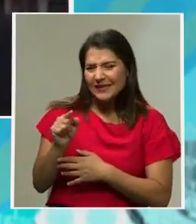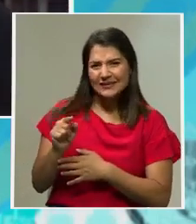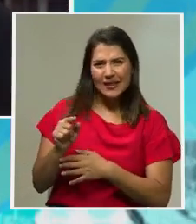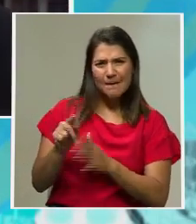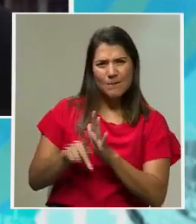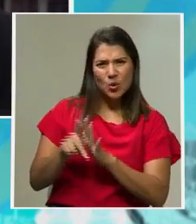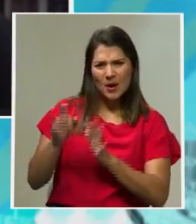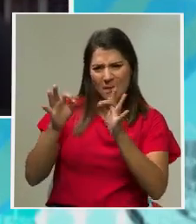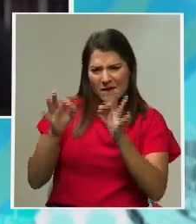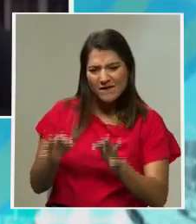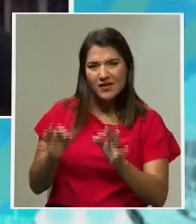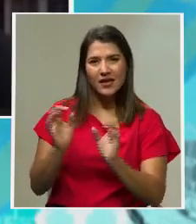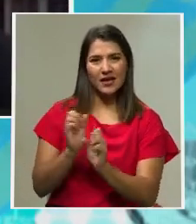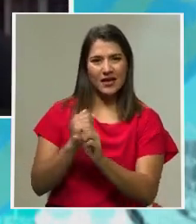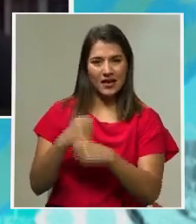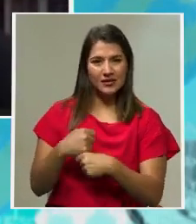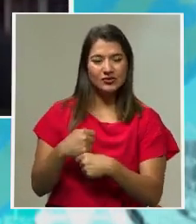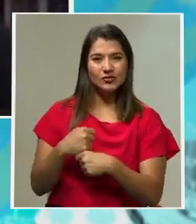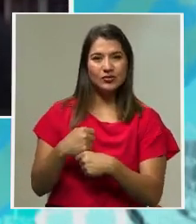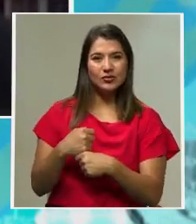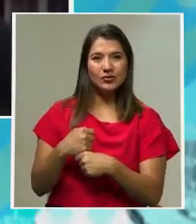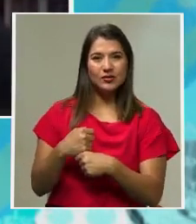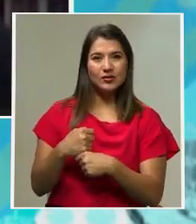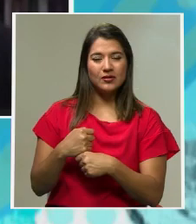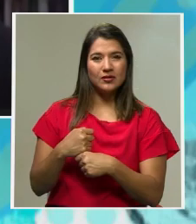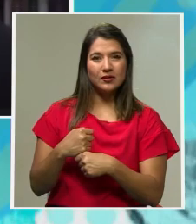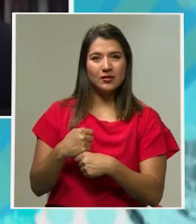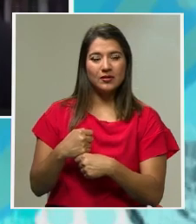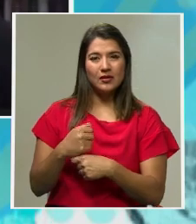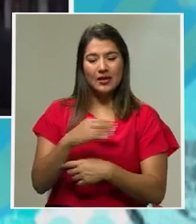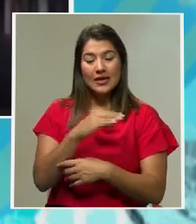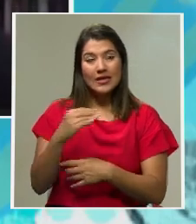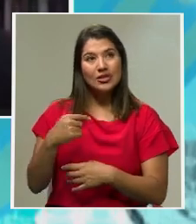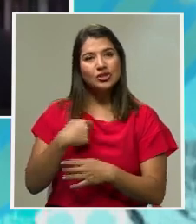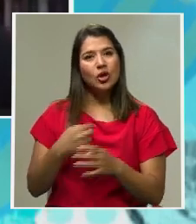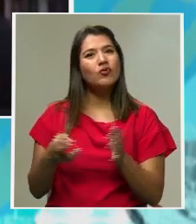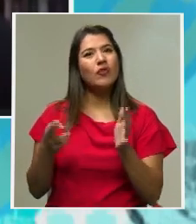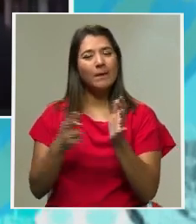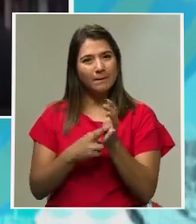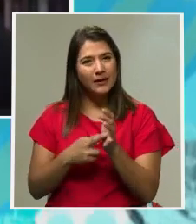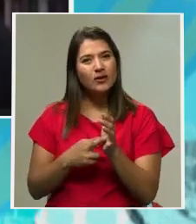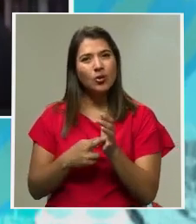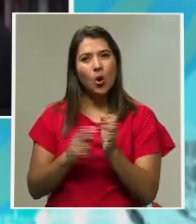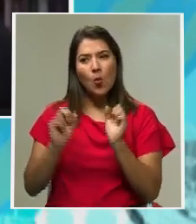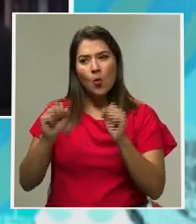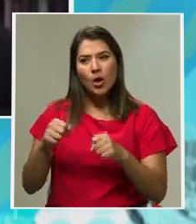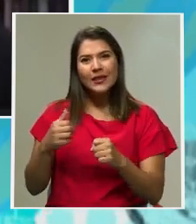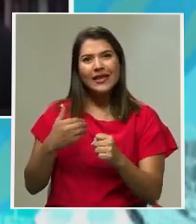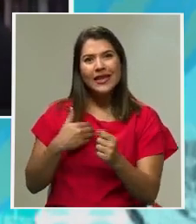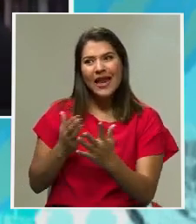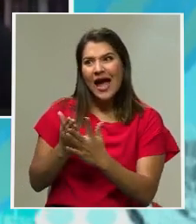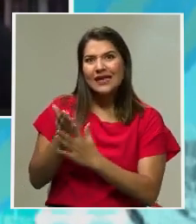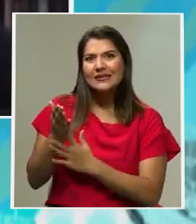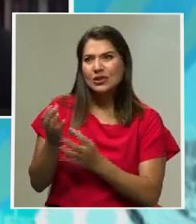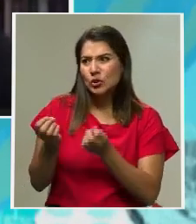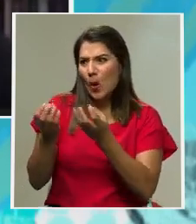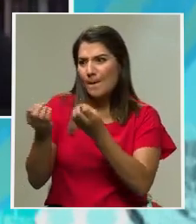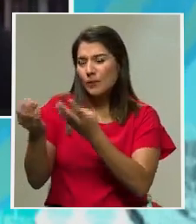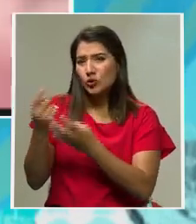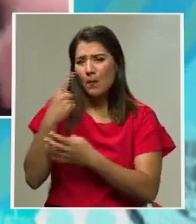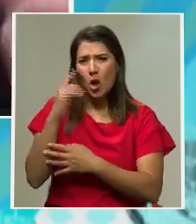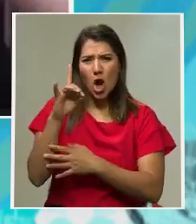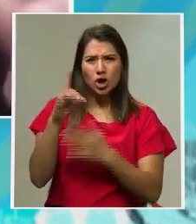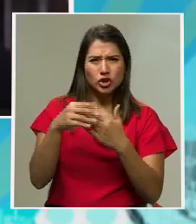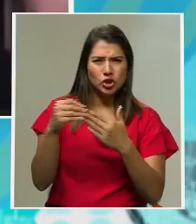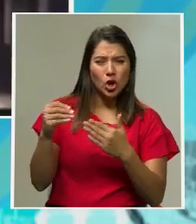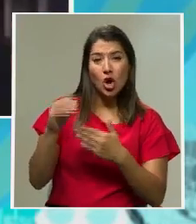armada, tan bien hecha. Y repito, ¿verdad? Tenés acceso a un montón por $8 o $5. No es que estoy